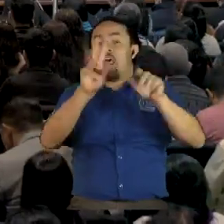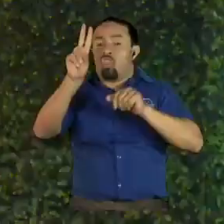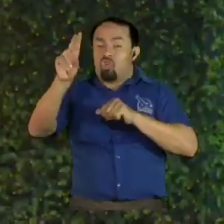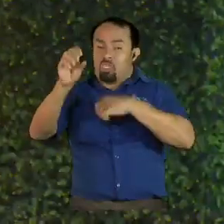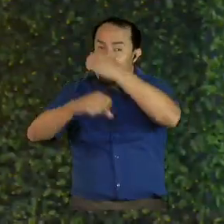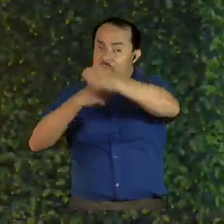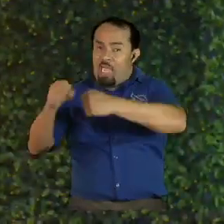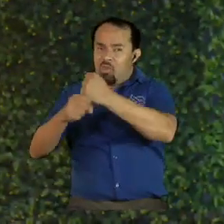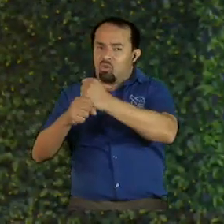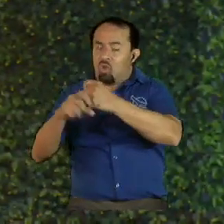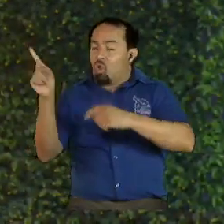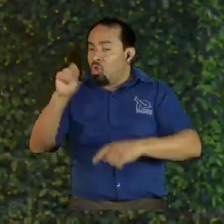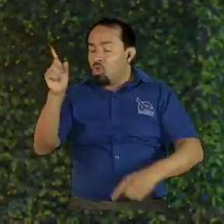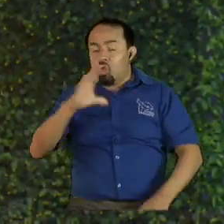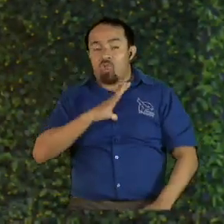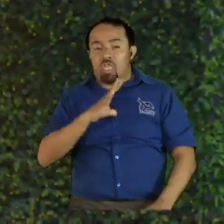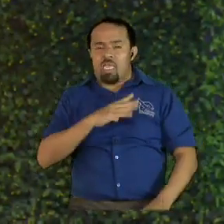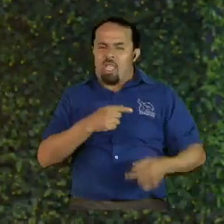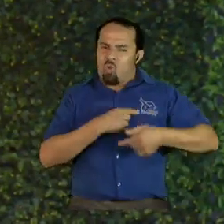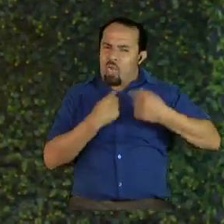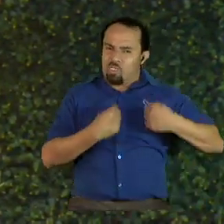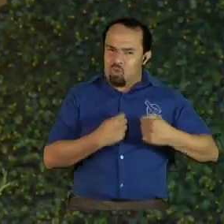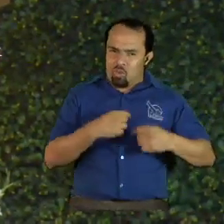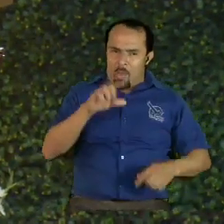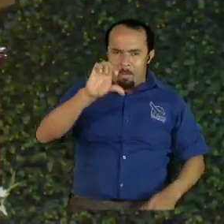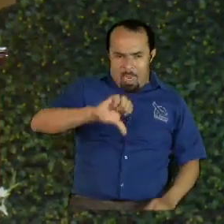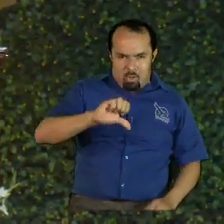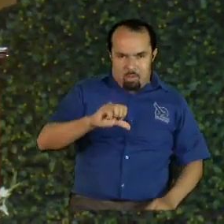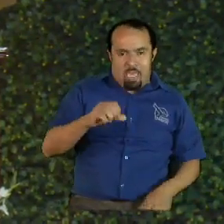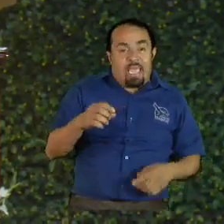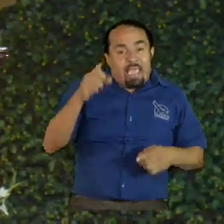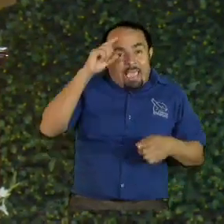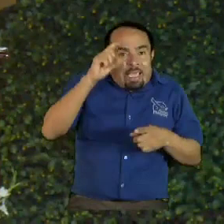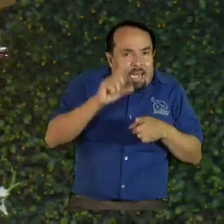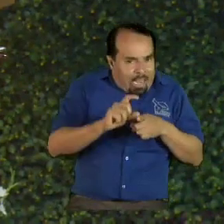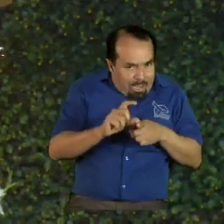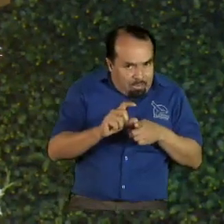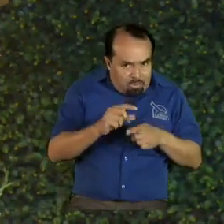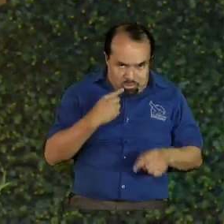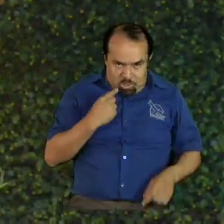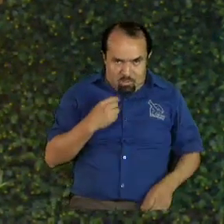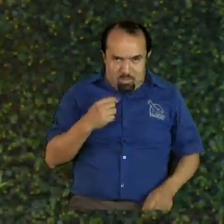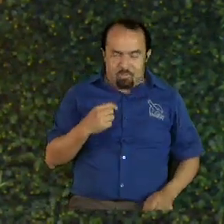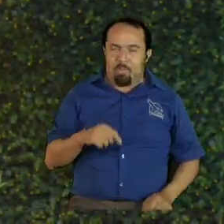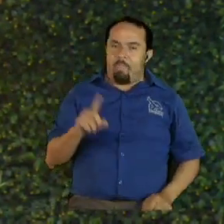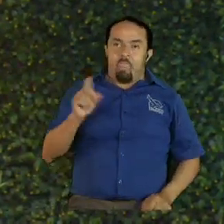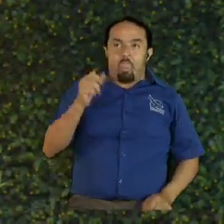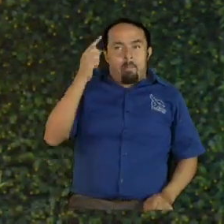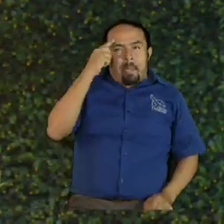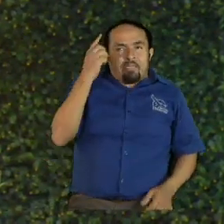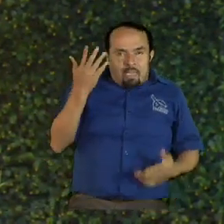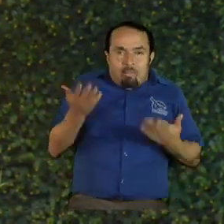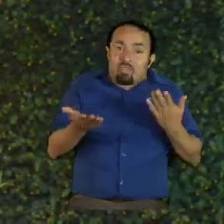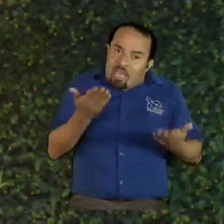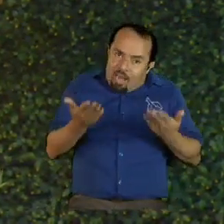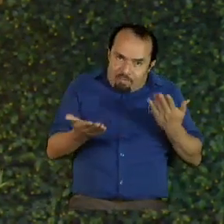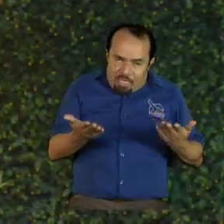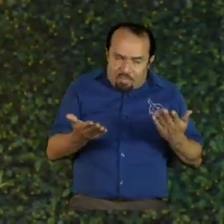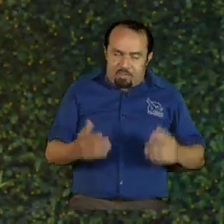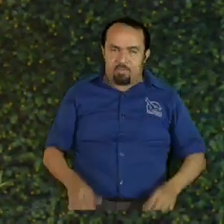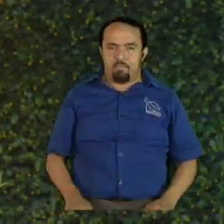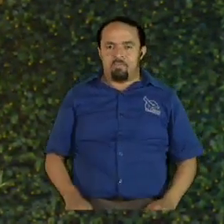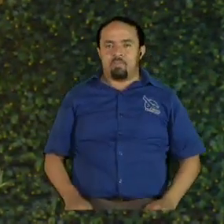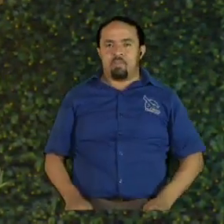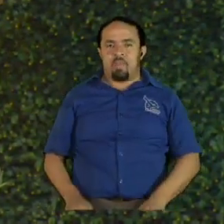no tiene un corazón malo. Pero esto es un supuesto, ¿ok? Porque ya dijimos que muchos maduran antes.